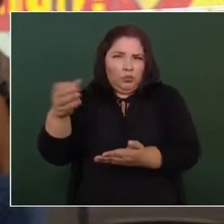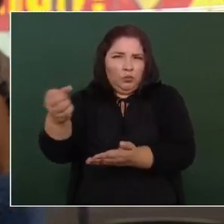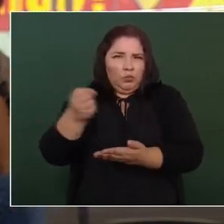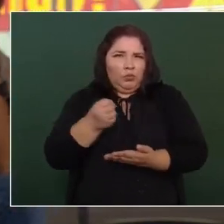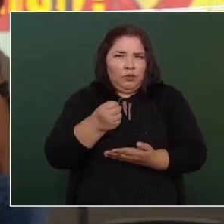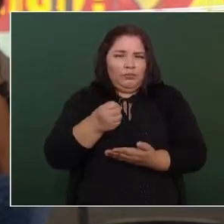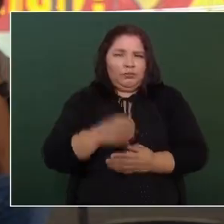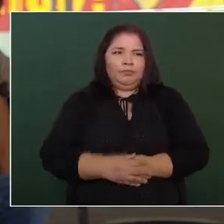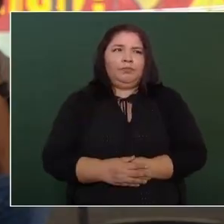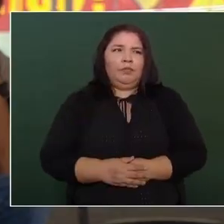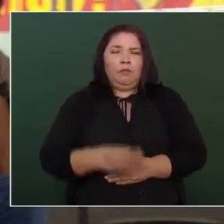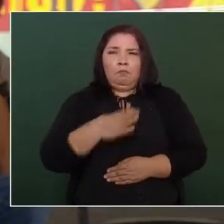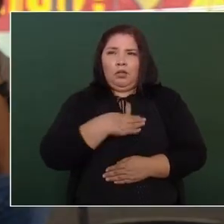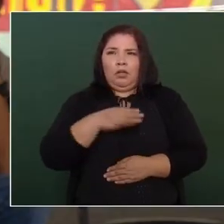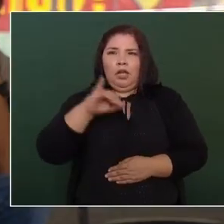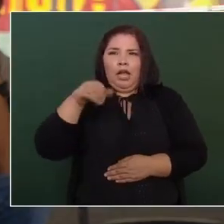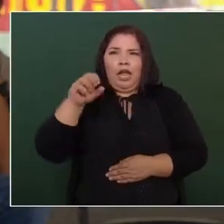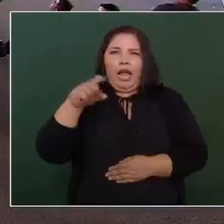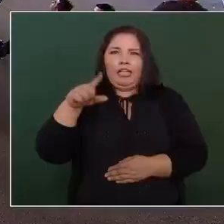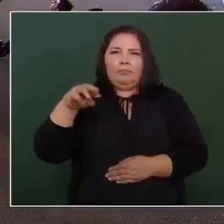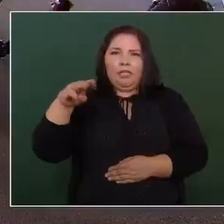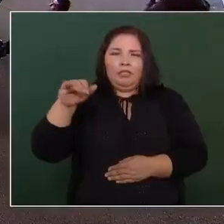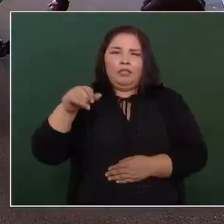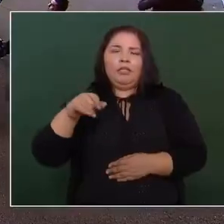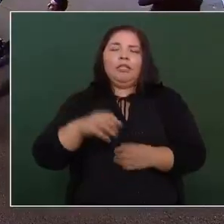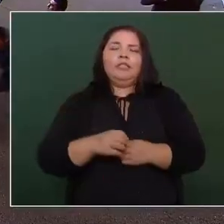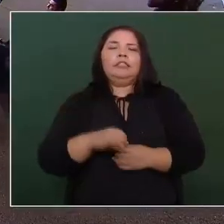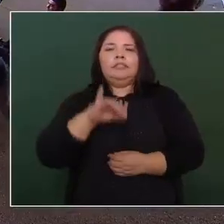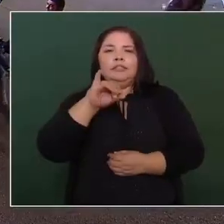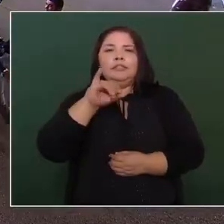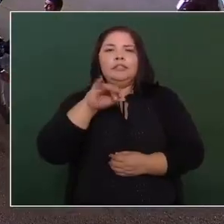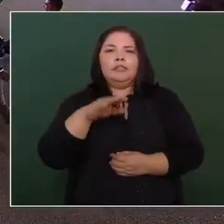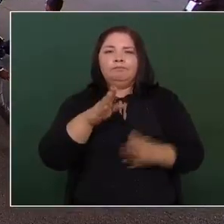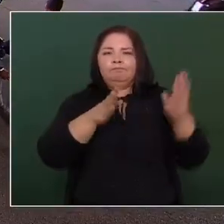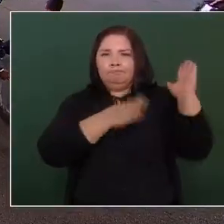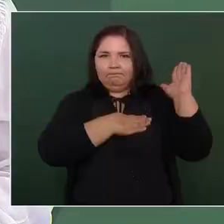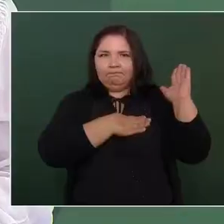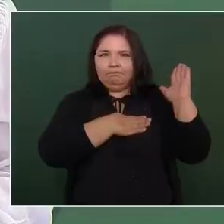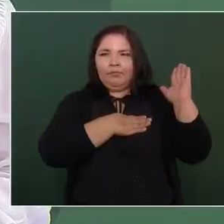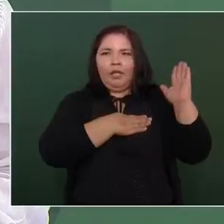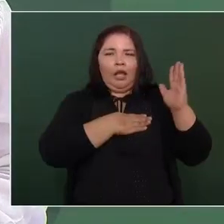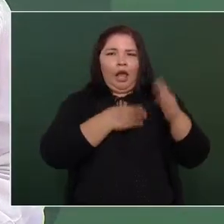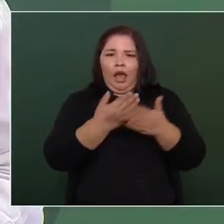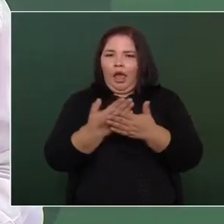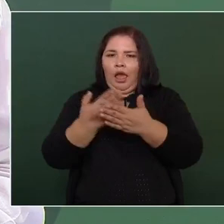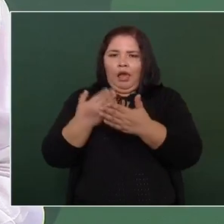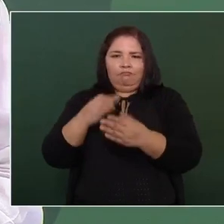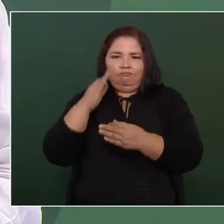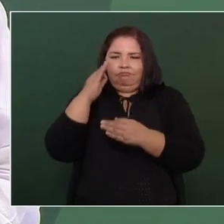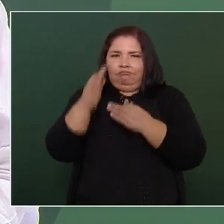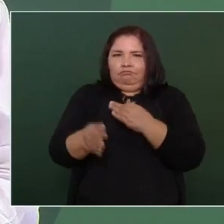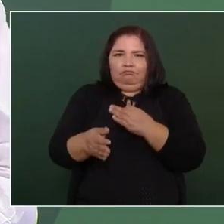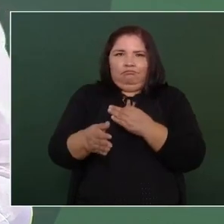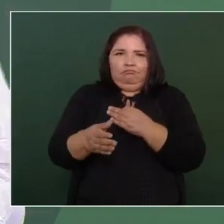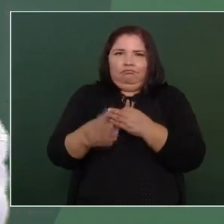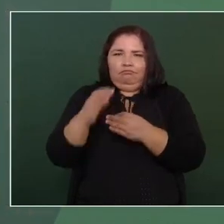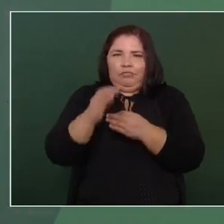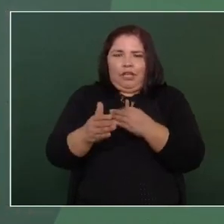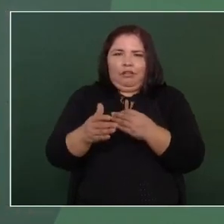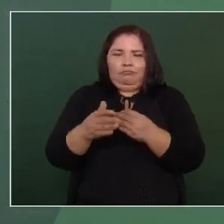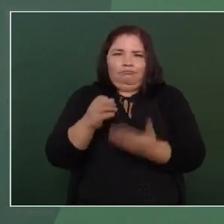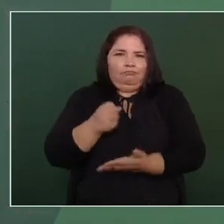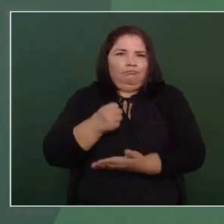Muy buenos días, Jazmín Tapia de TVP. Sí, tenemos ese compromiso. Antes de terminar, va a